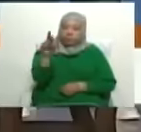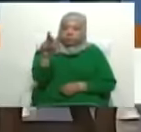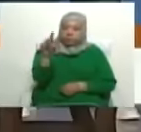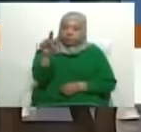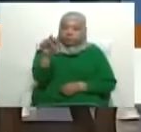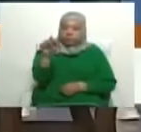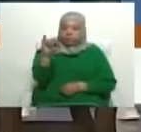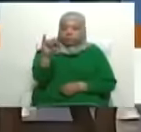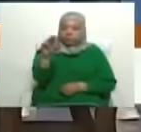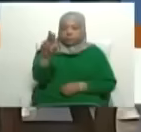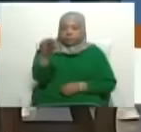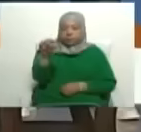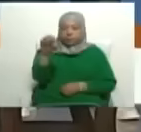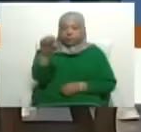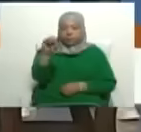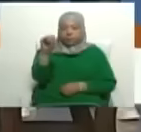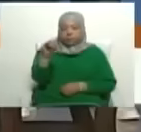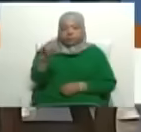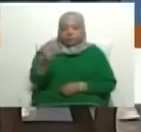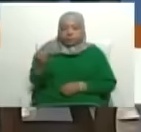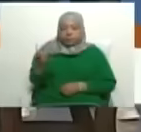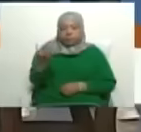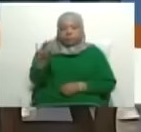que casualidad de las casualidades,